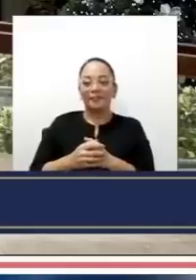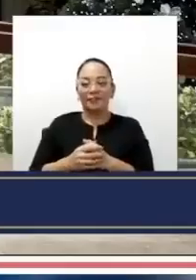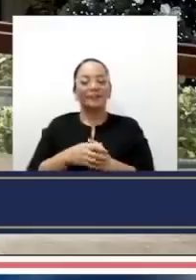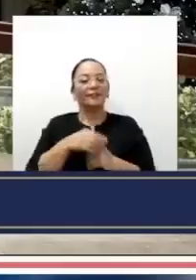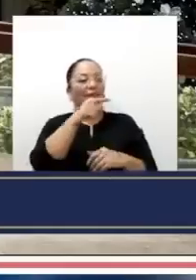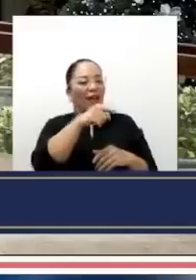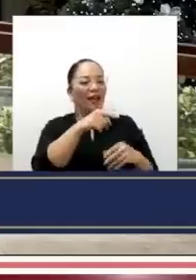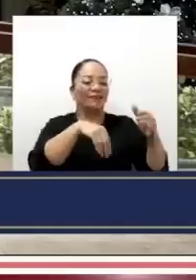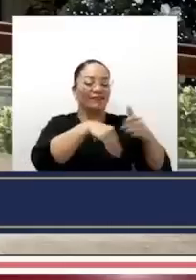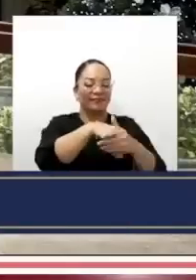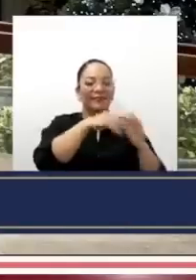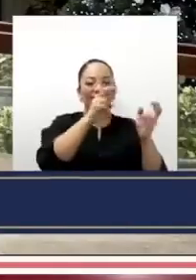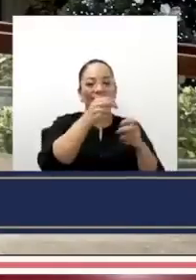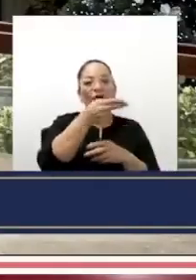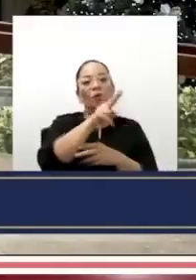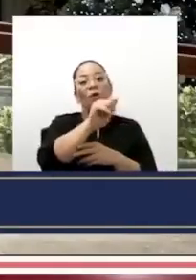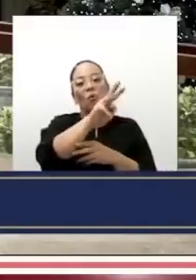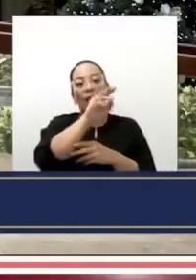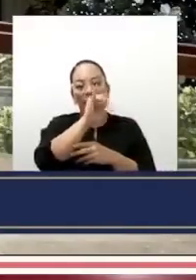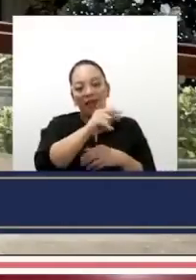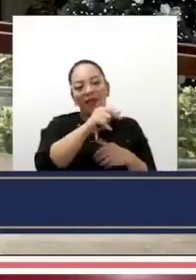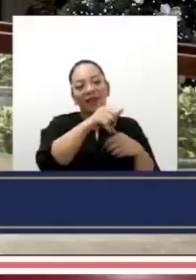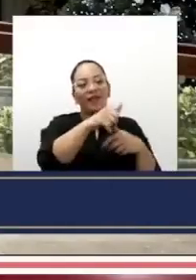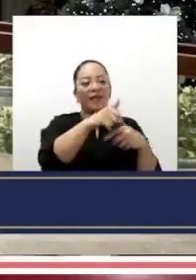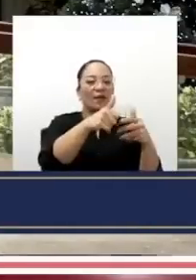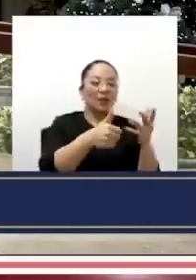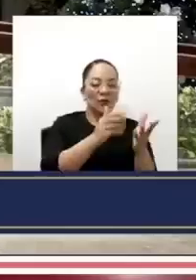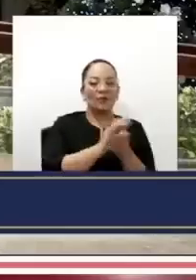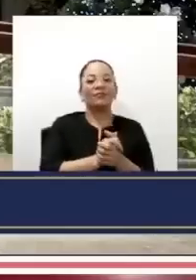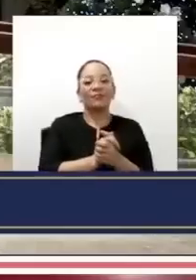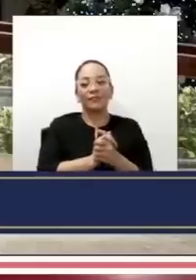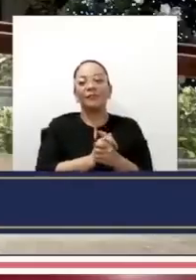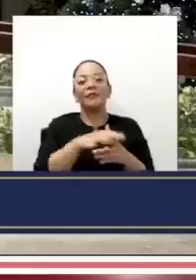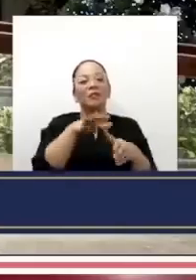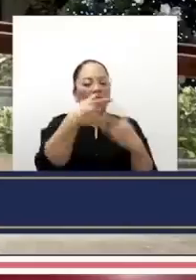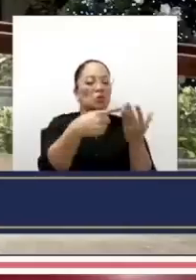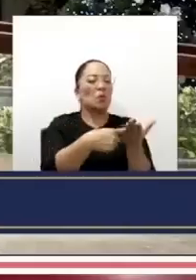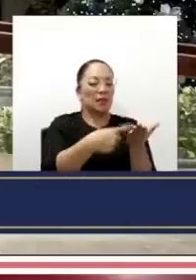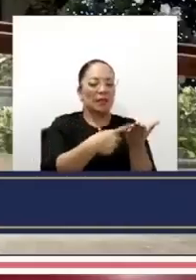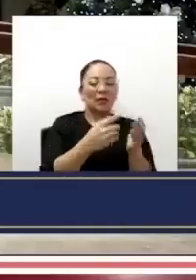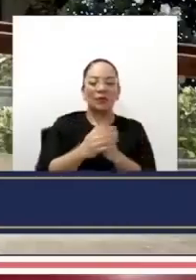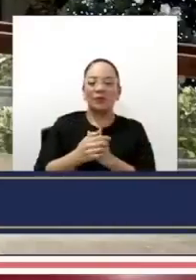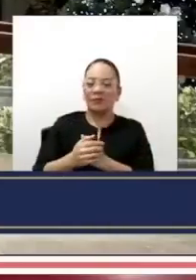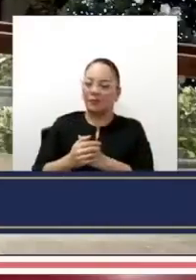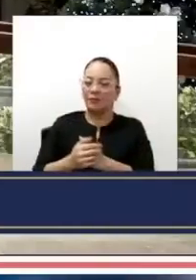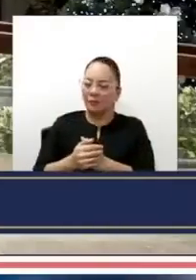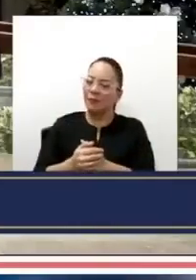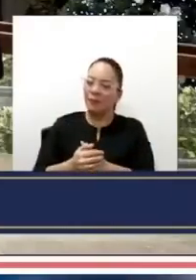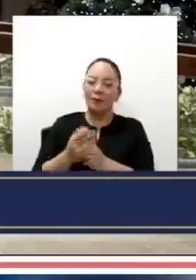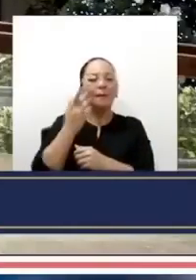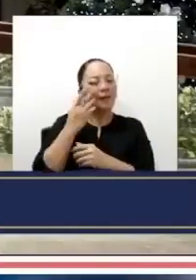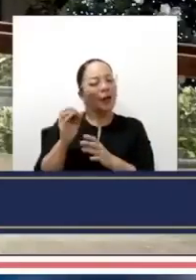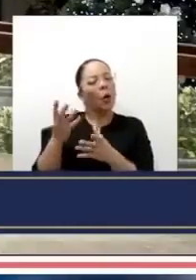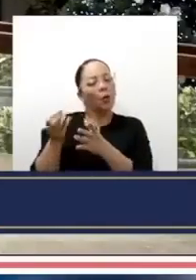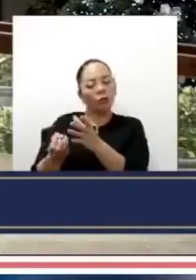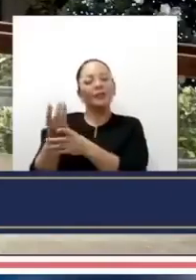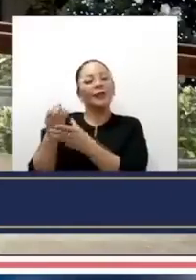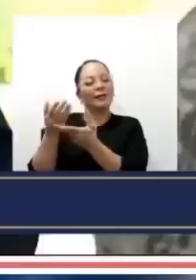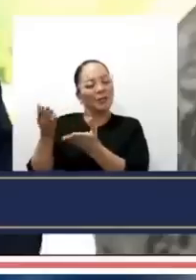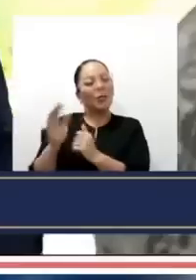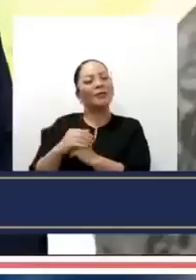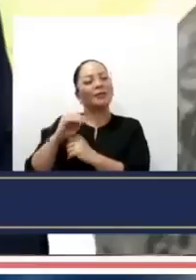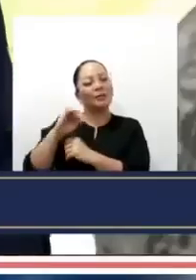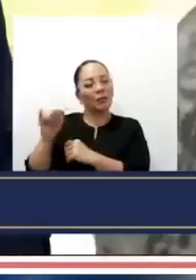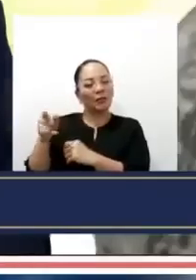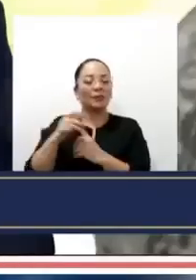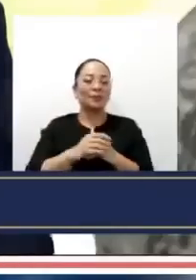Huawei y el decreto. Ahí haría algún comentario en su momento. Ahí está, ve que, cómo salen las cosas, don José, adelante. Muy